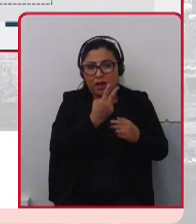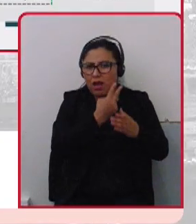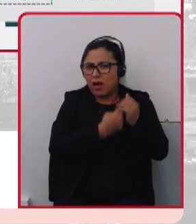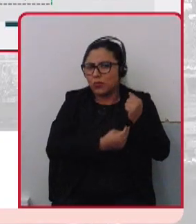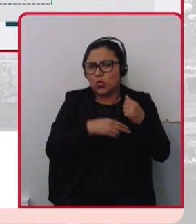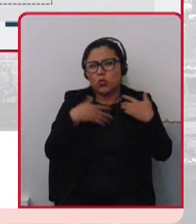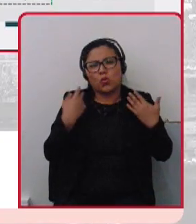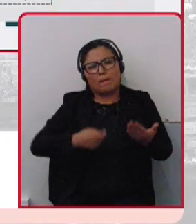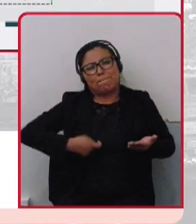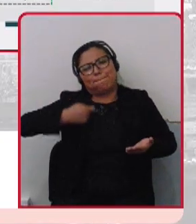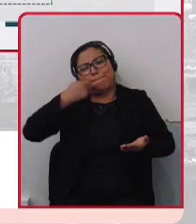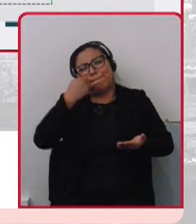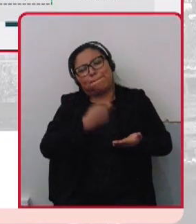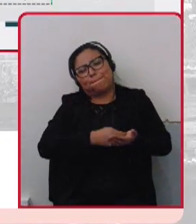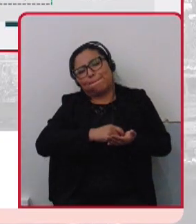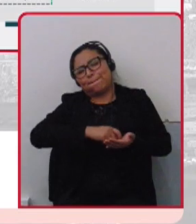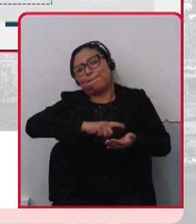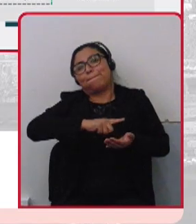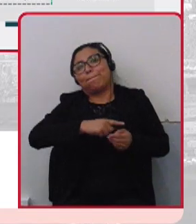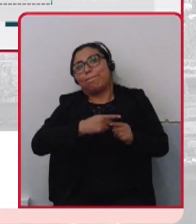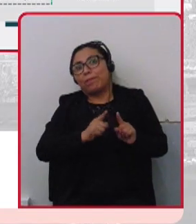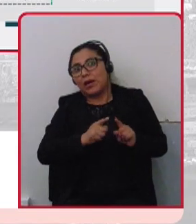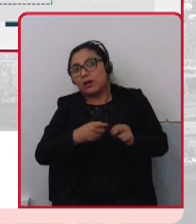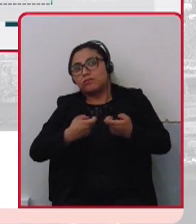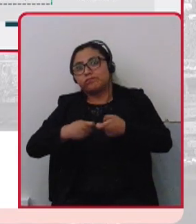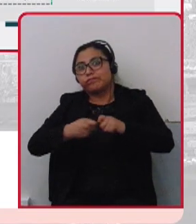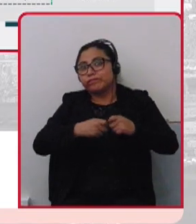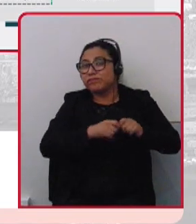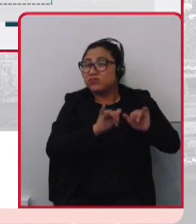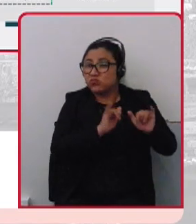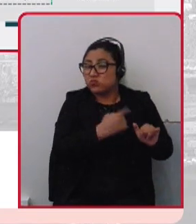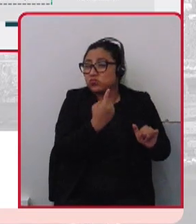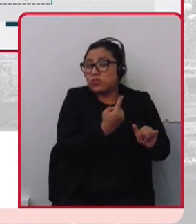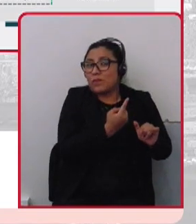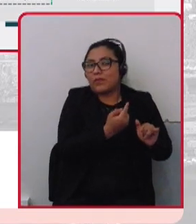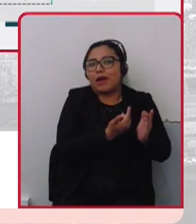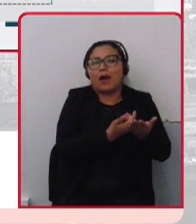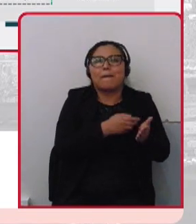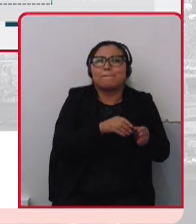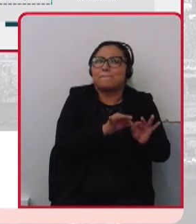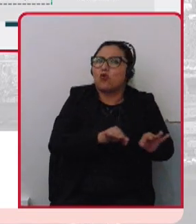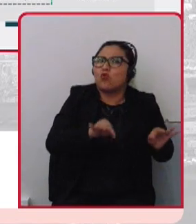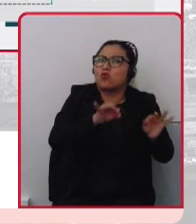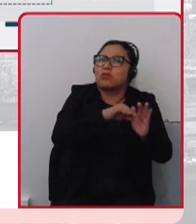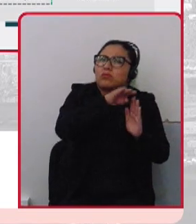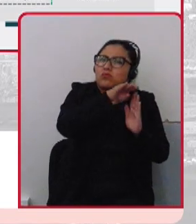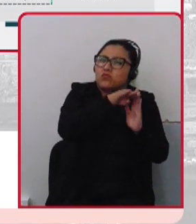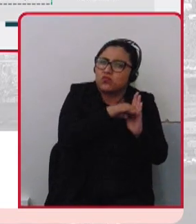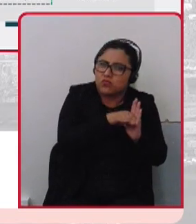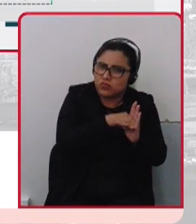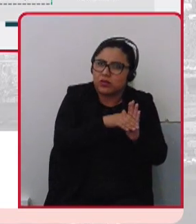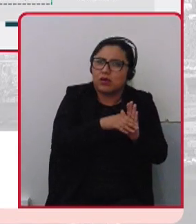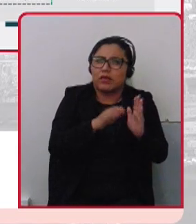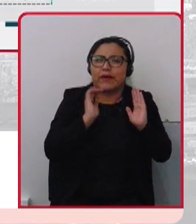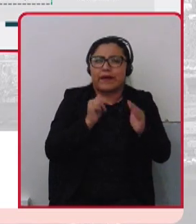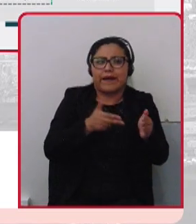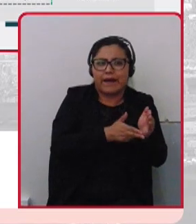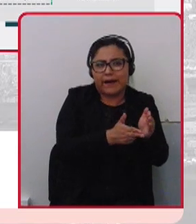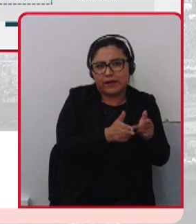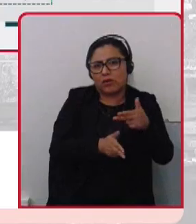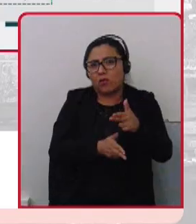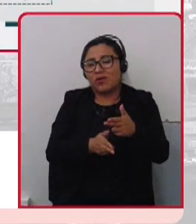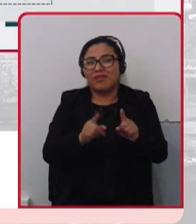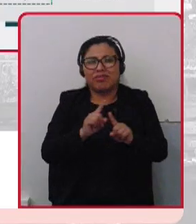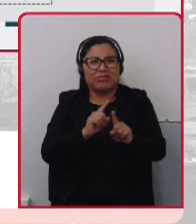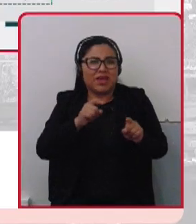harto capital de inversión, sin embargo, la mecanización per se ya implica una reducción importante de la flota de acarreo en su implementación, lo que